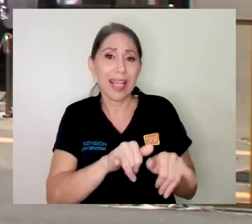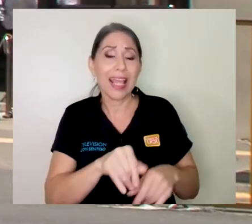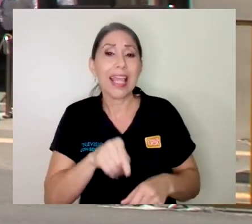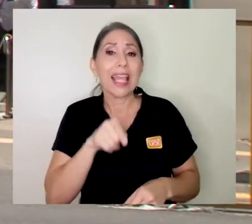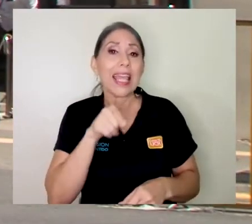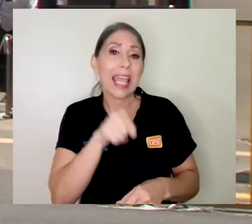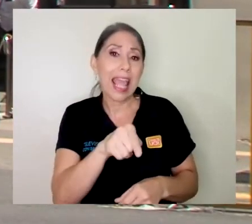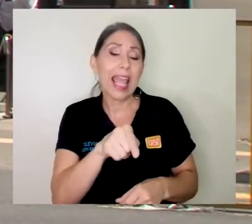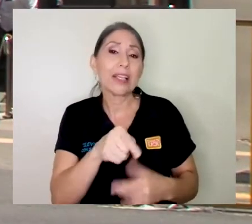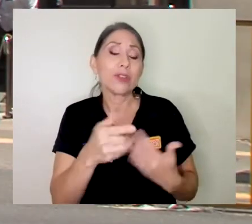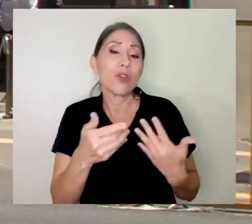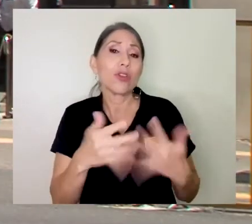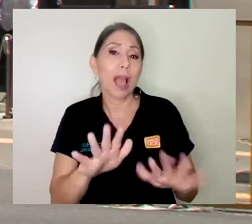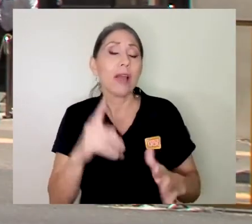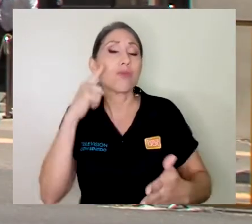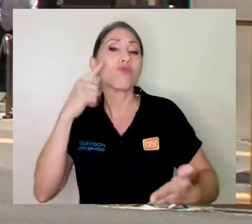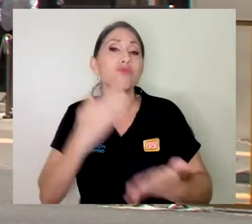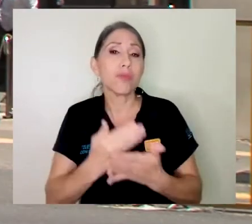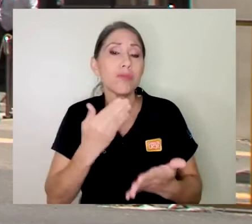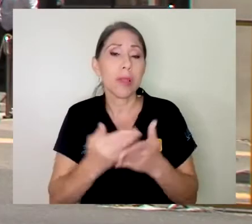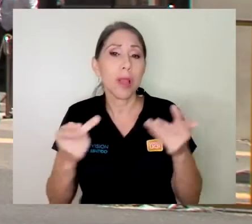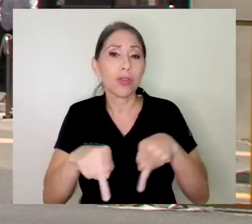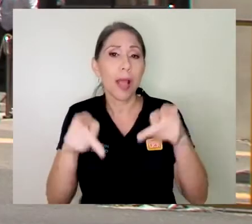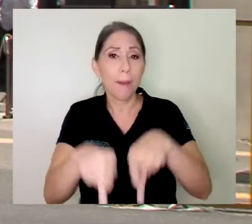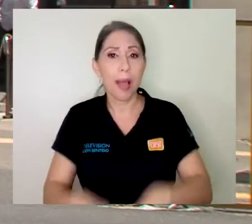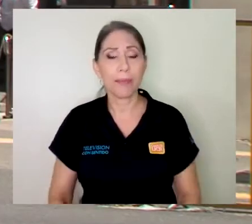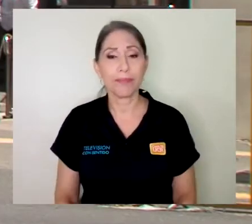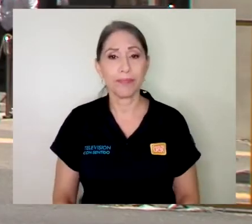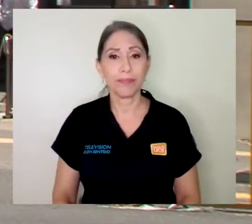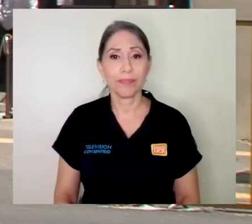gusto, el mejor indicador.